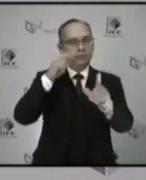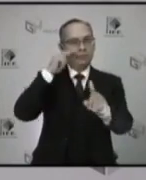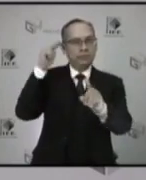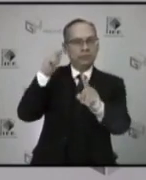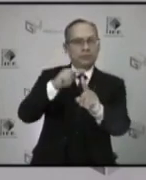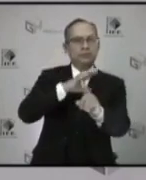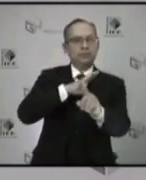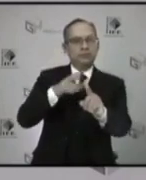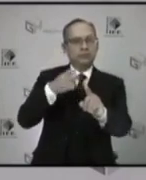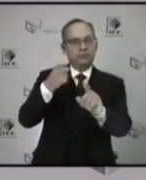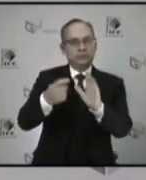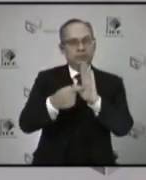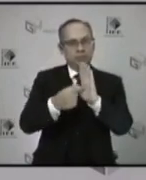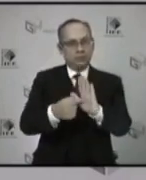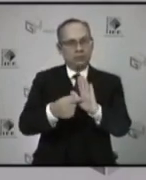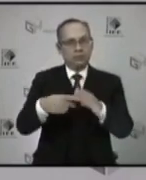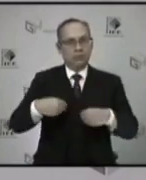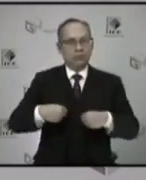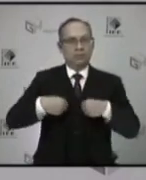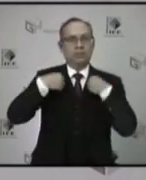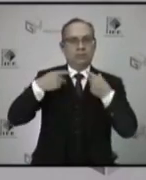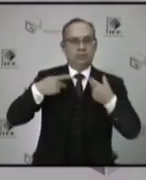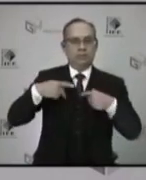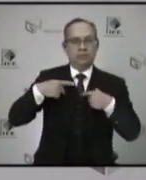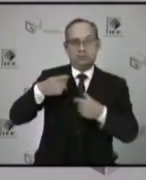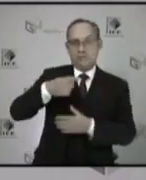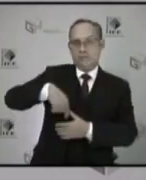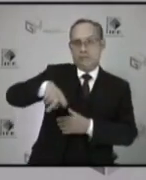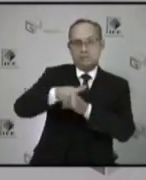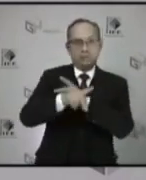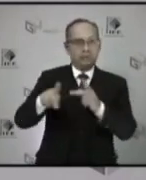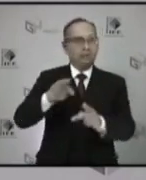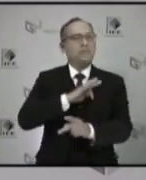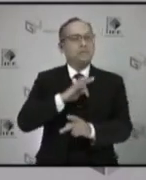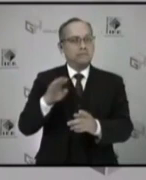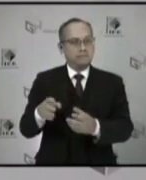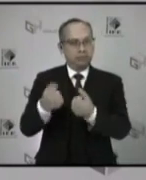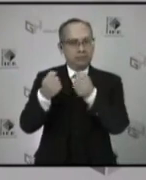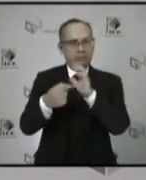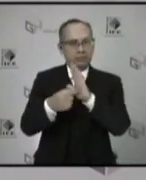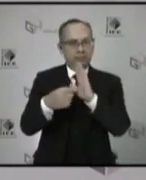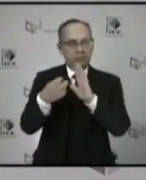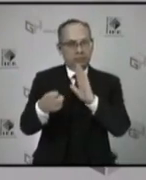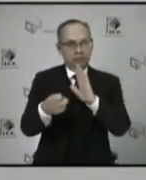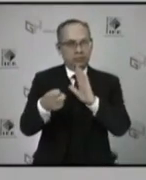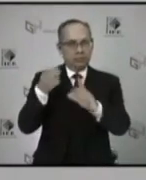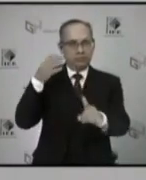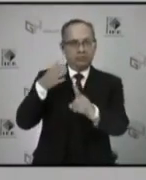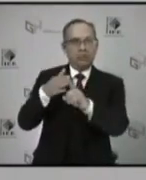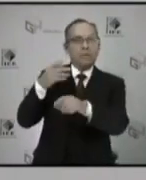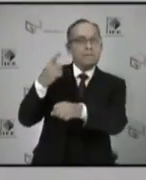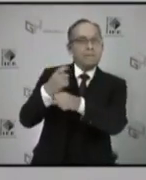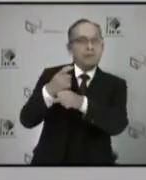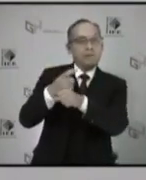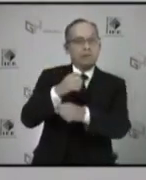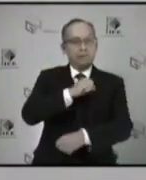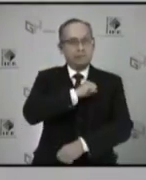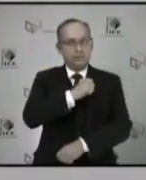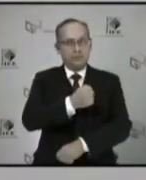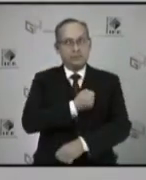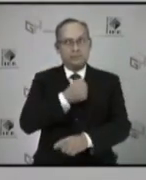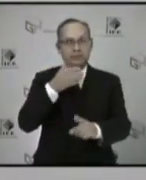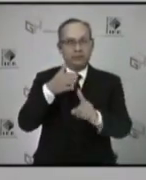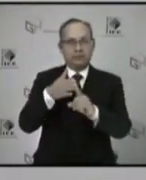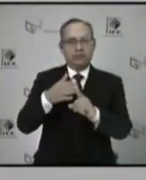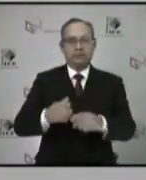que salve la vida de la gente. Lo primero que vamos a atender es la salud. Gracias, candidata. Candidatos,